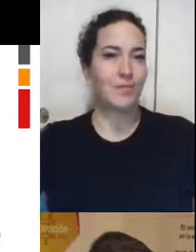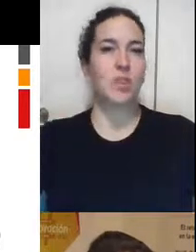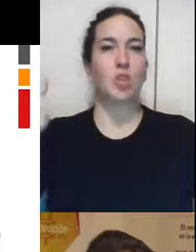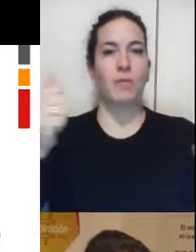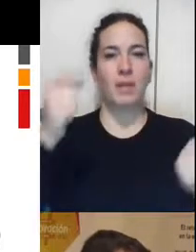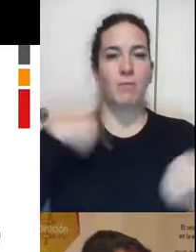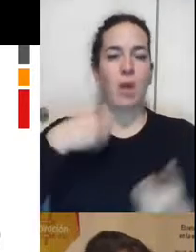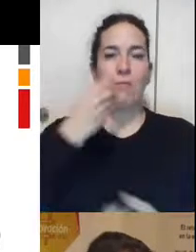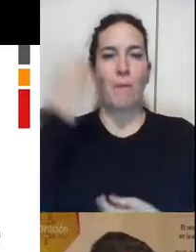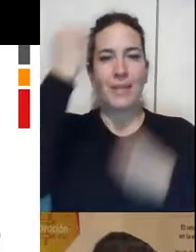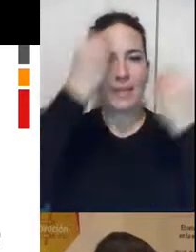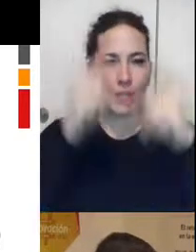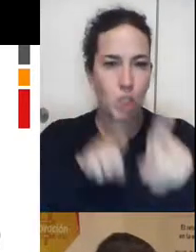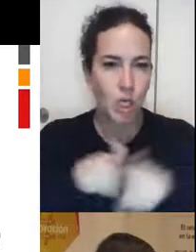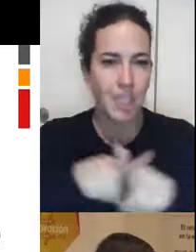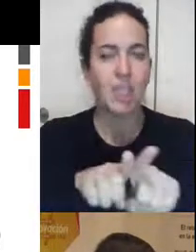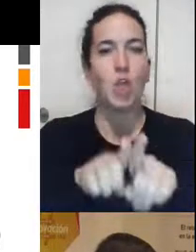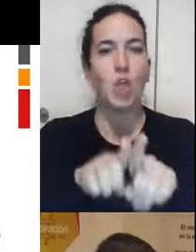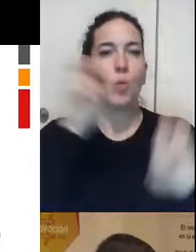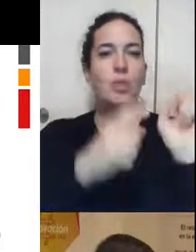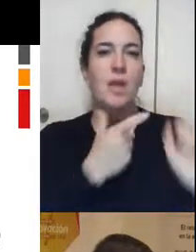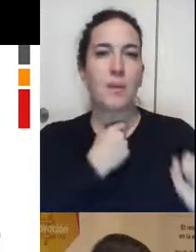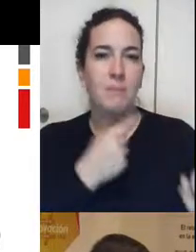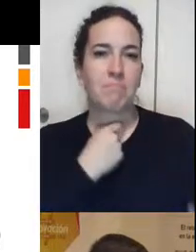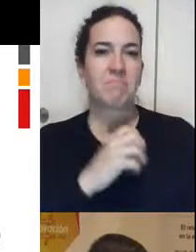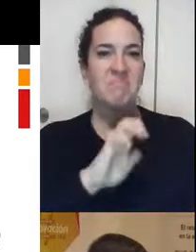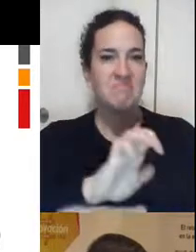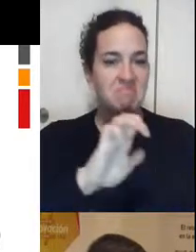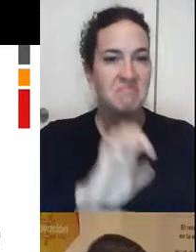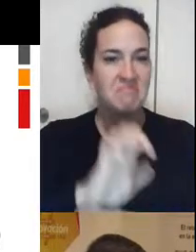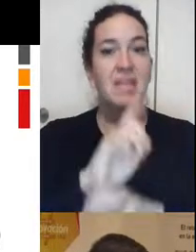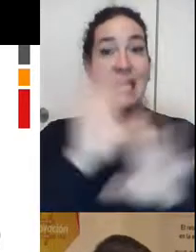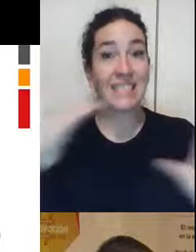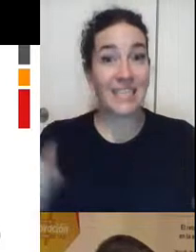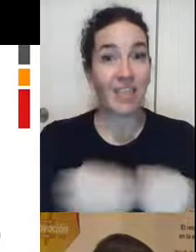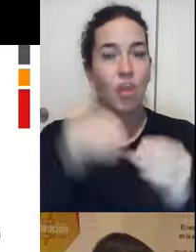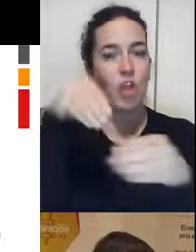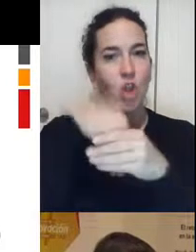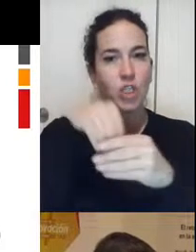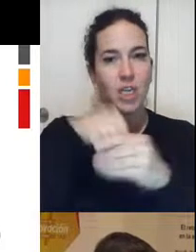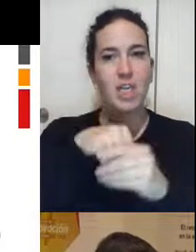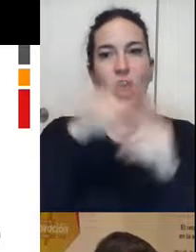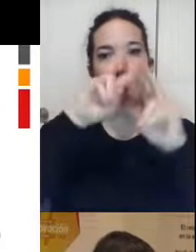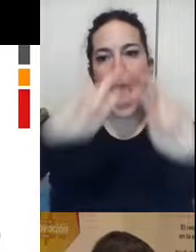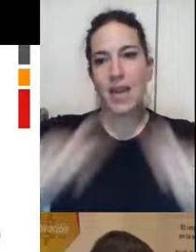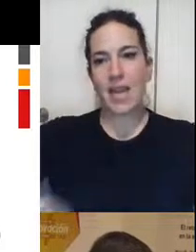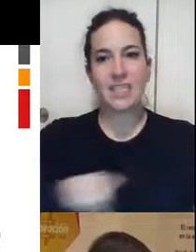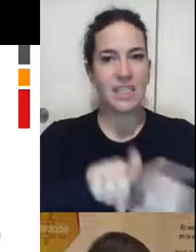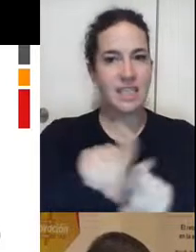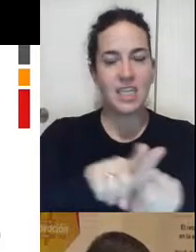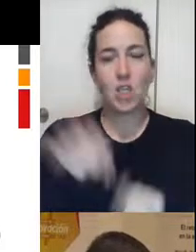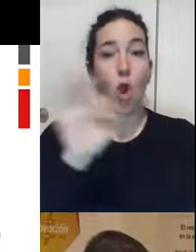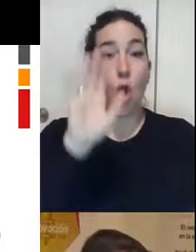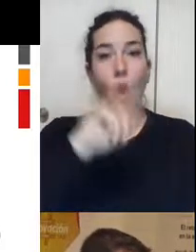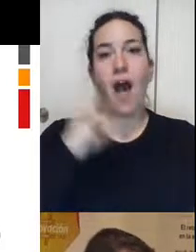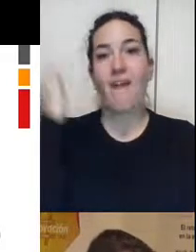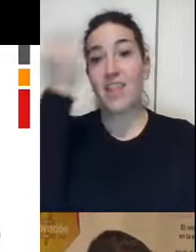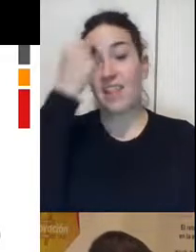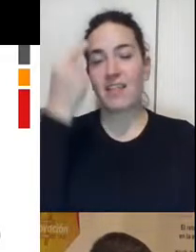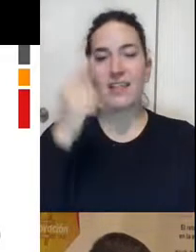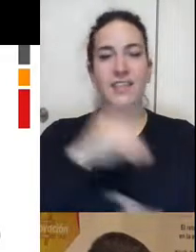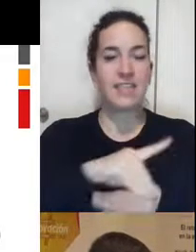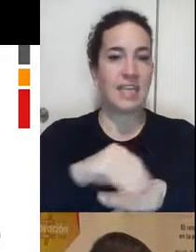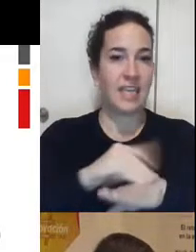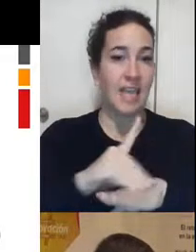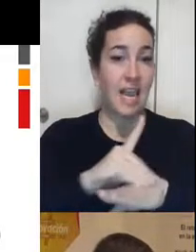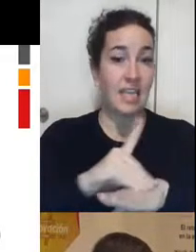pensamiento crítico, el uso del humor y la parodia, la estructuración y la sintetización de contenidos, el análisis crítico o las habilidades digitales, entre otras. Y